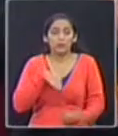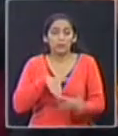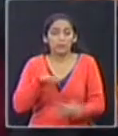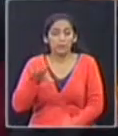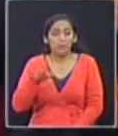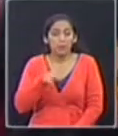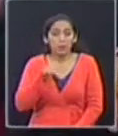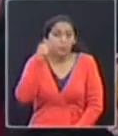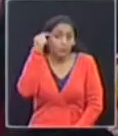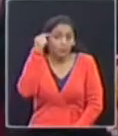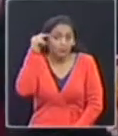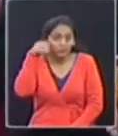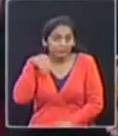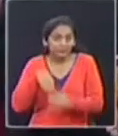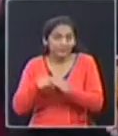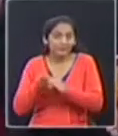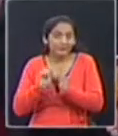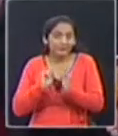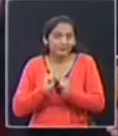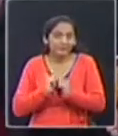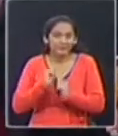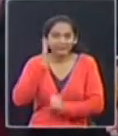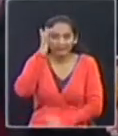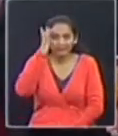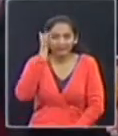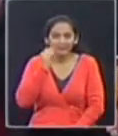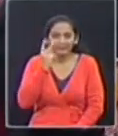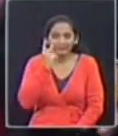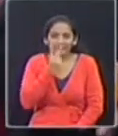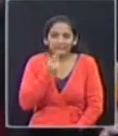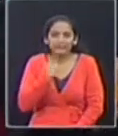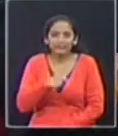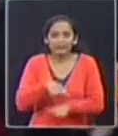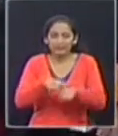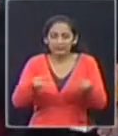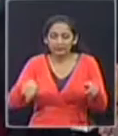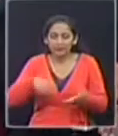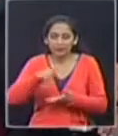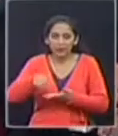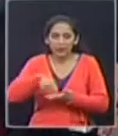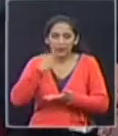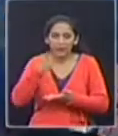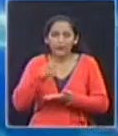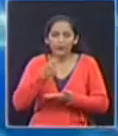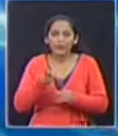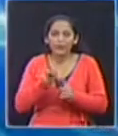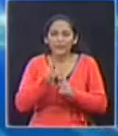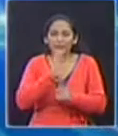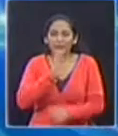esta oferta de los platos tradicionales de Guayaquil. Yelena, buenos días.